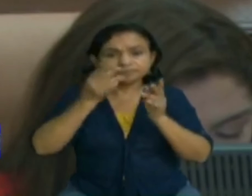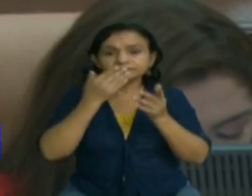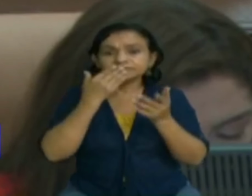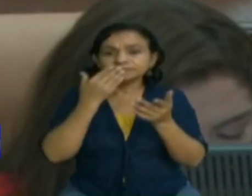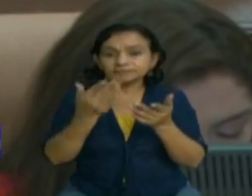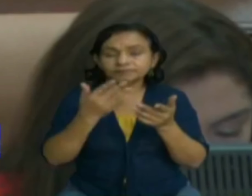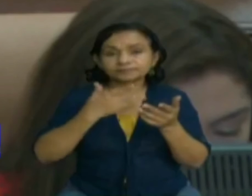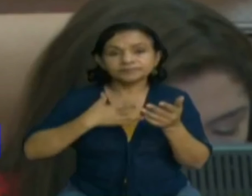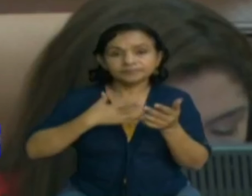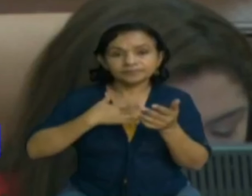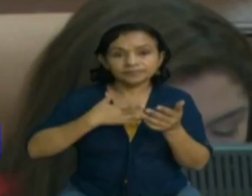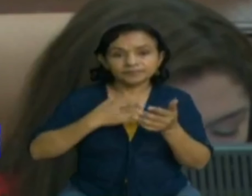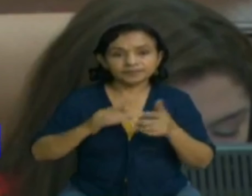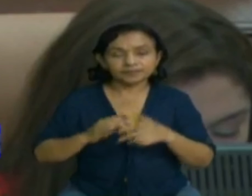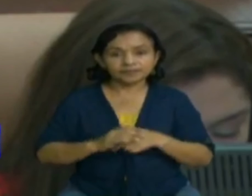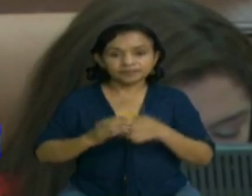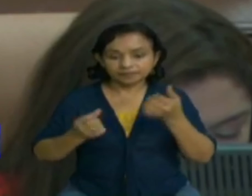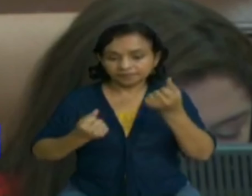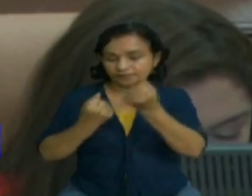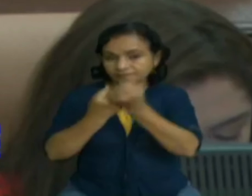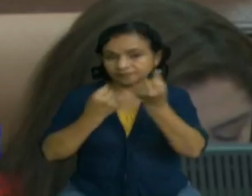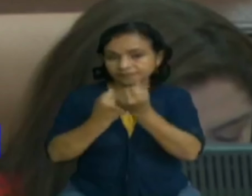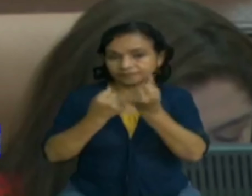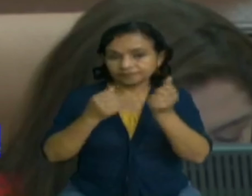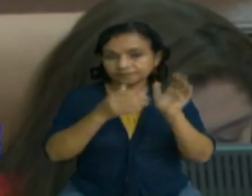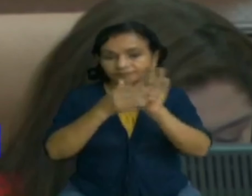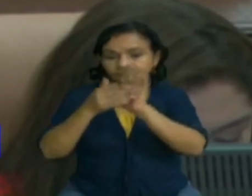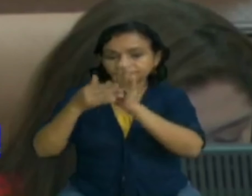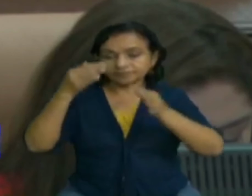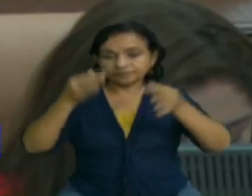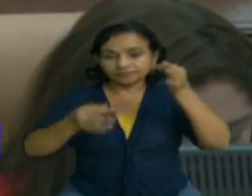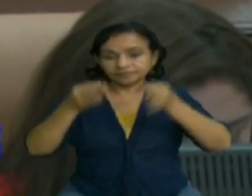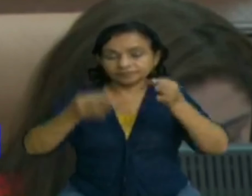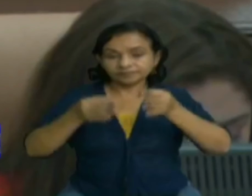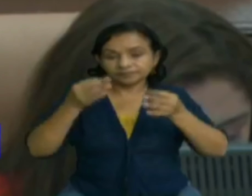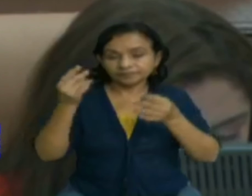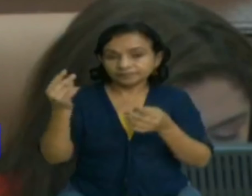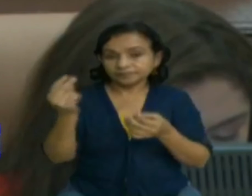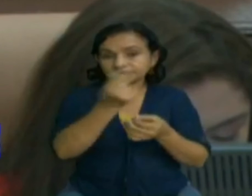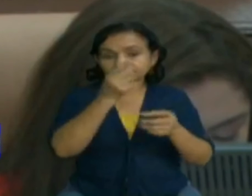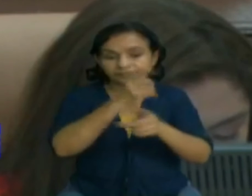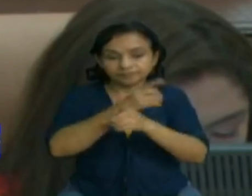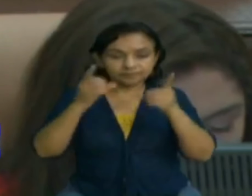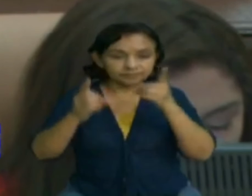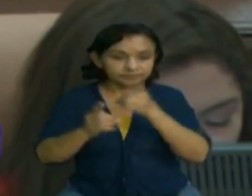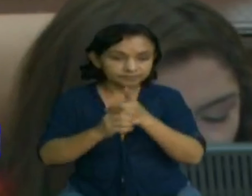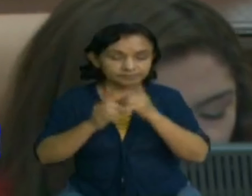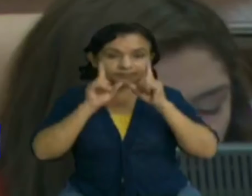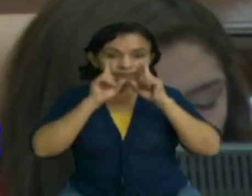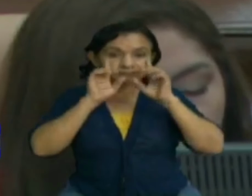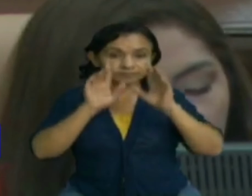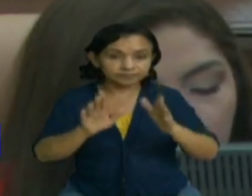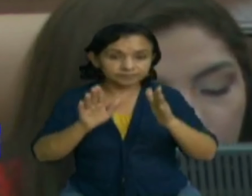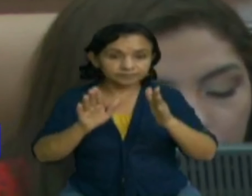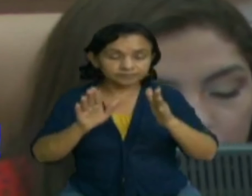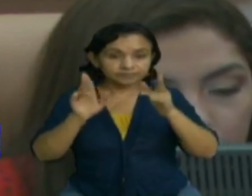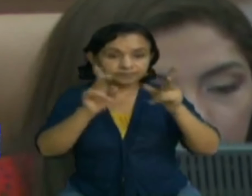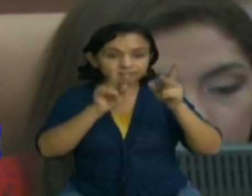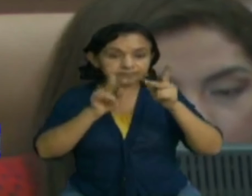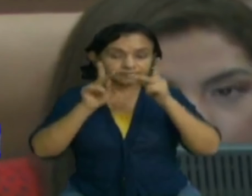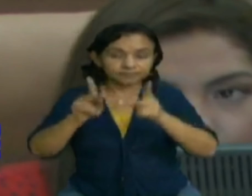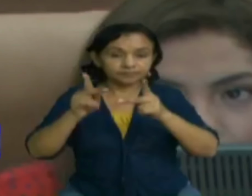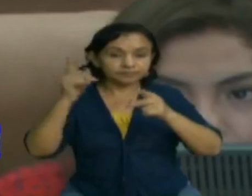es necesaria, fortalece nuestro modelo de justicia ágil, expedito, garantista, proteccionista de las víctimas y de